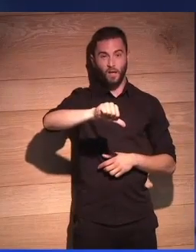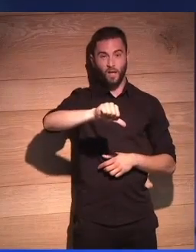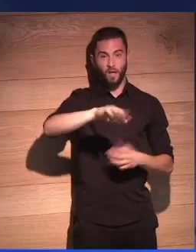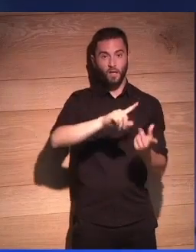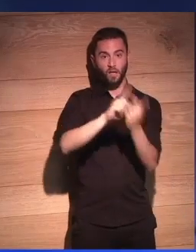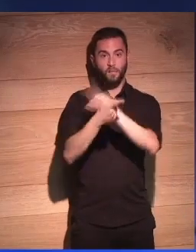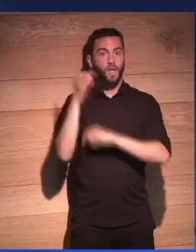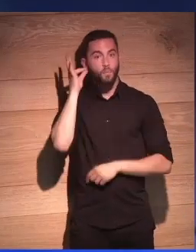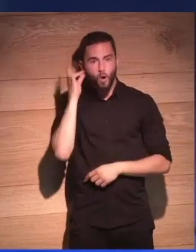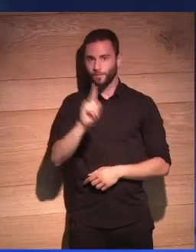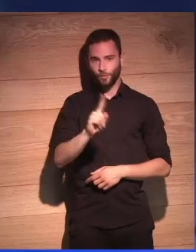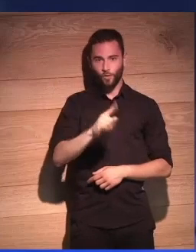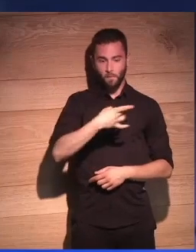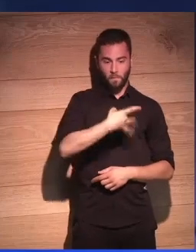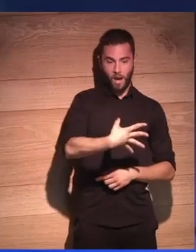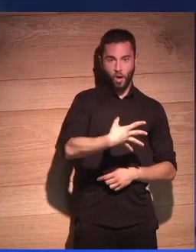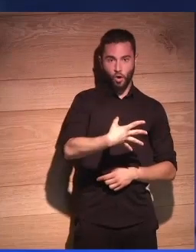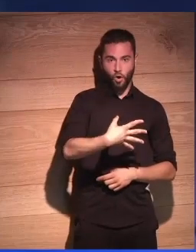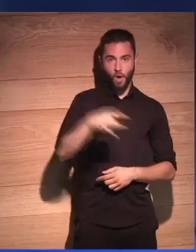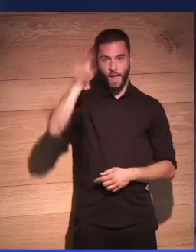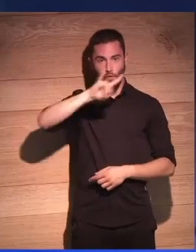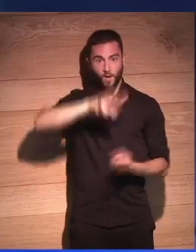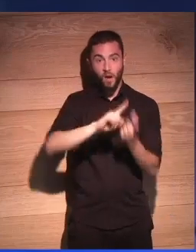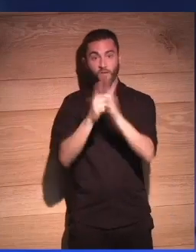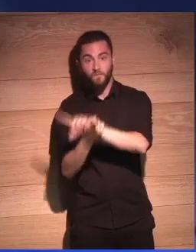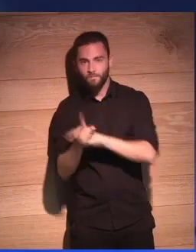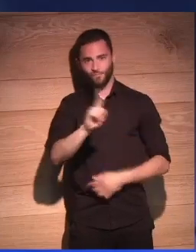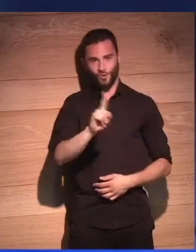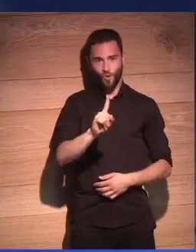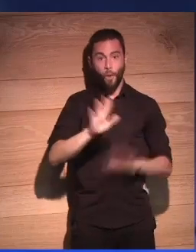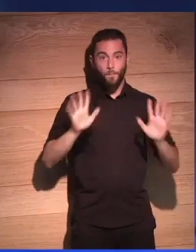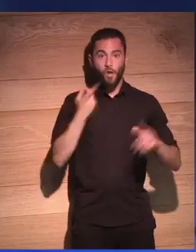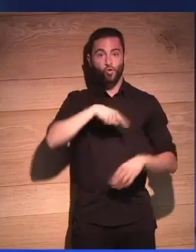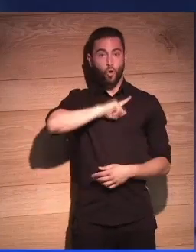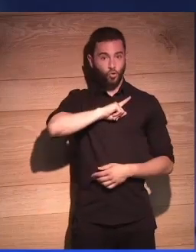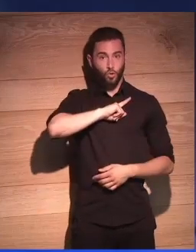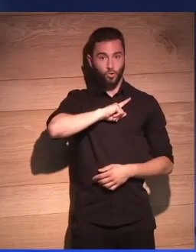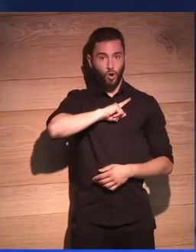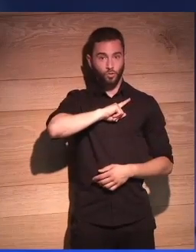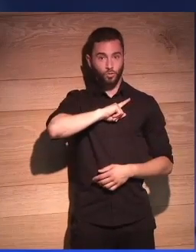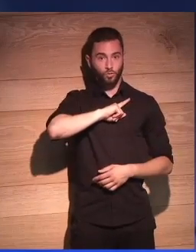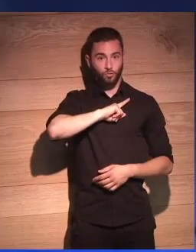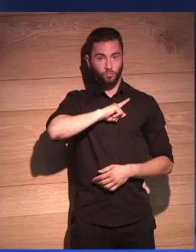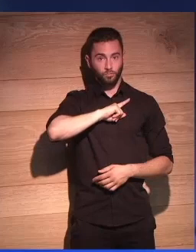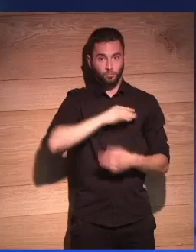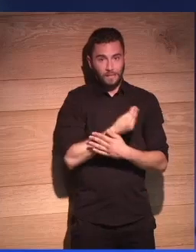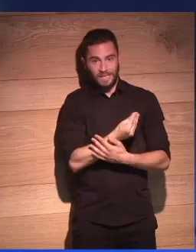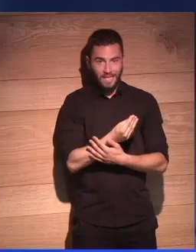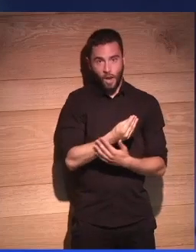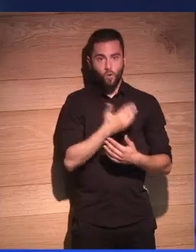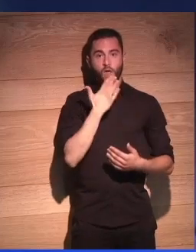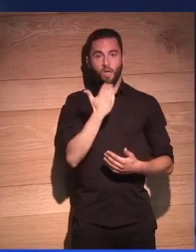en mujer. Un blanco tampoco se va a convertir en un negro. En cambio, todos nosotros, desde la cuna, estamos